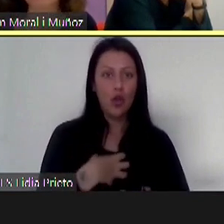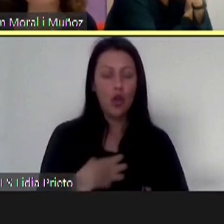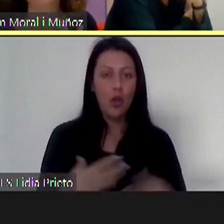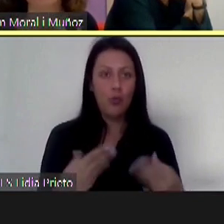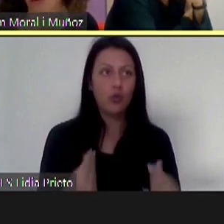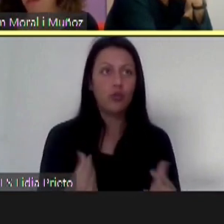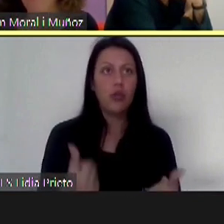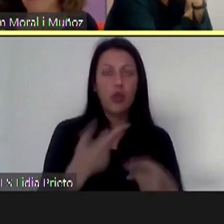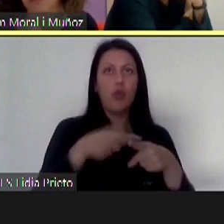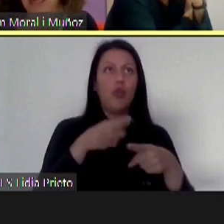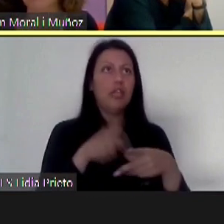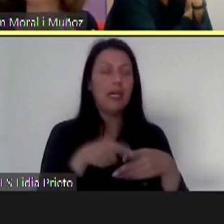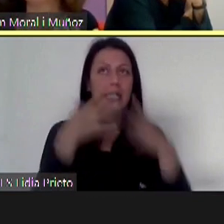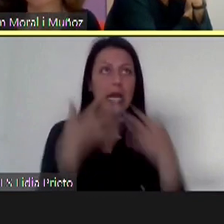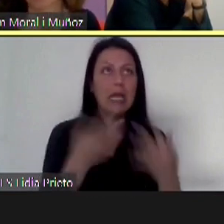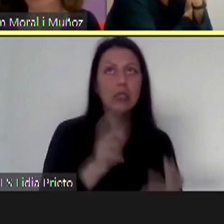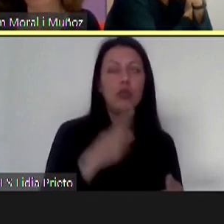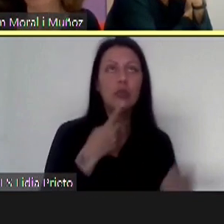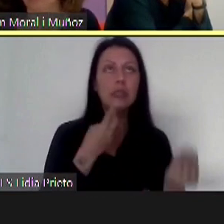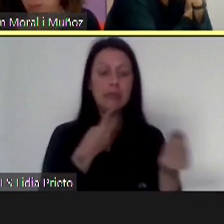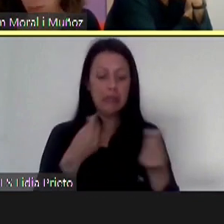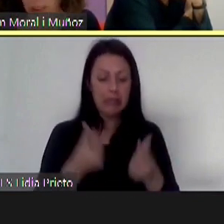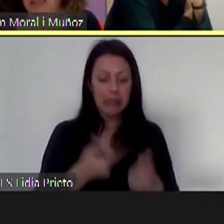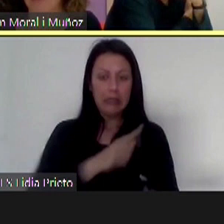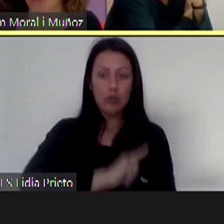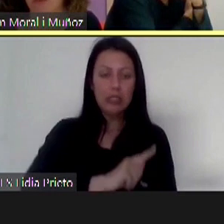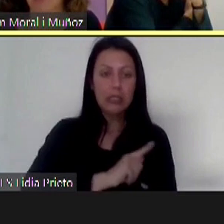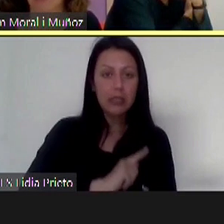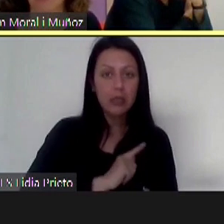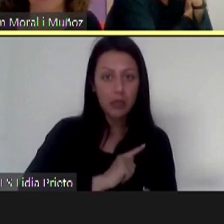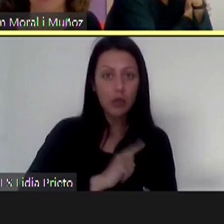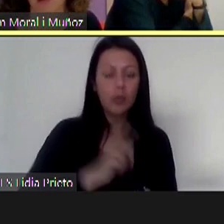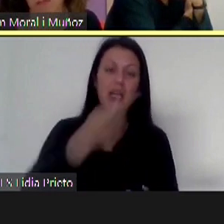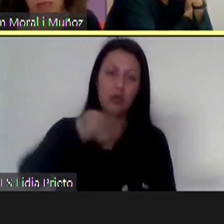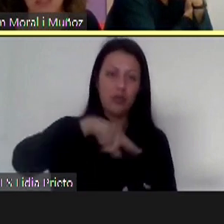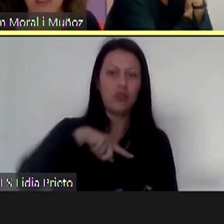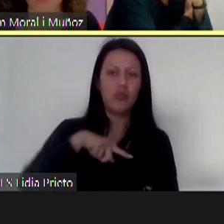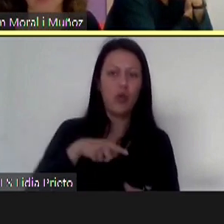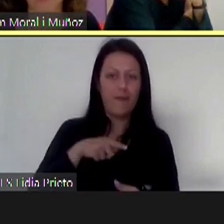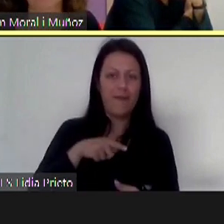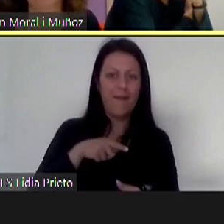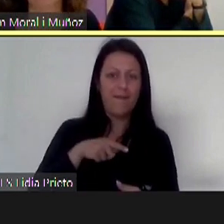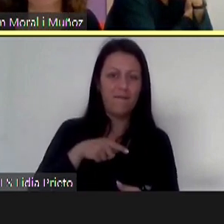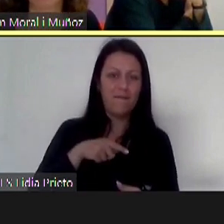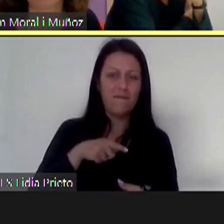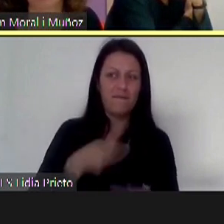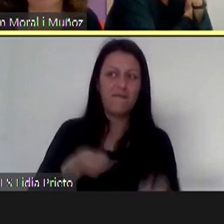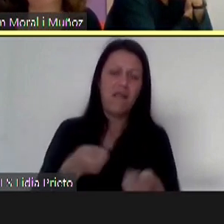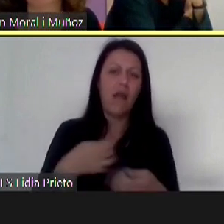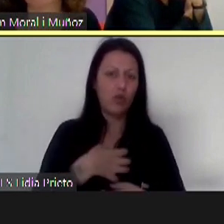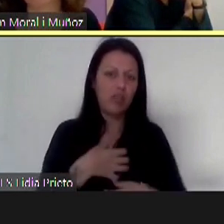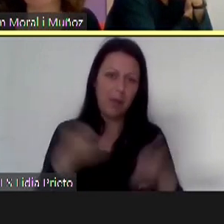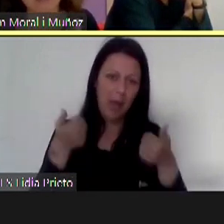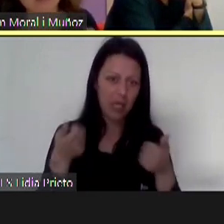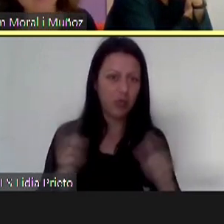percibiendo cosas, como para que nosotros entremos también en más angustia.